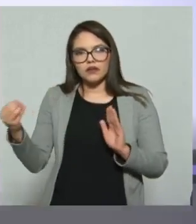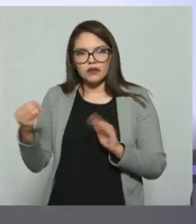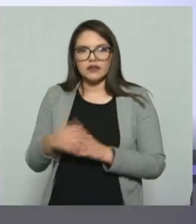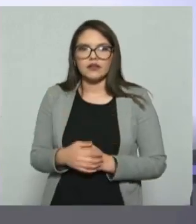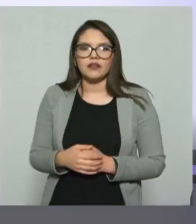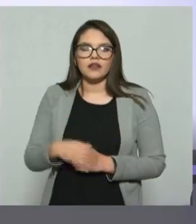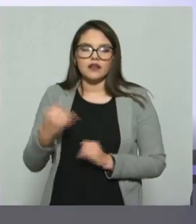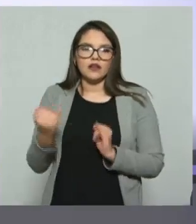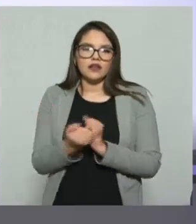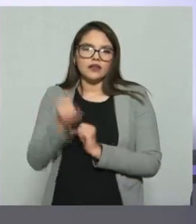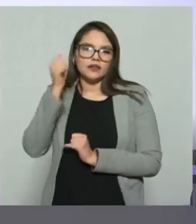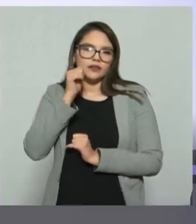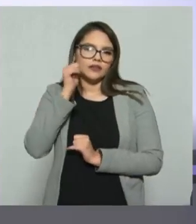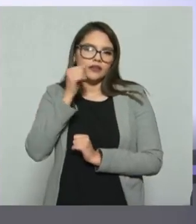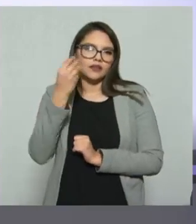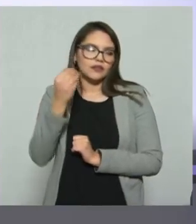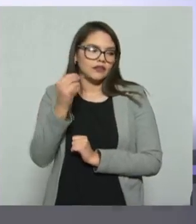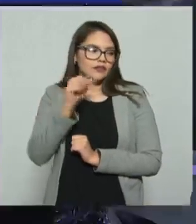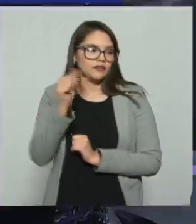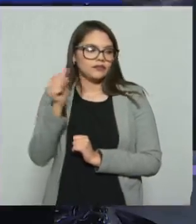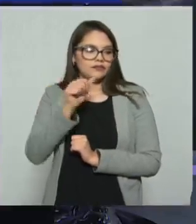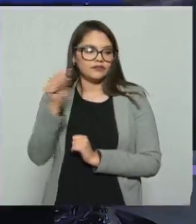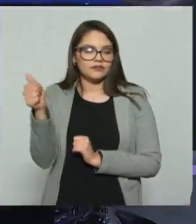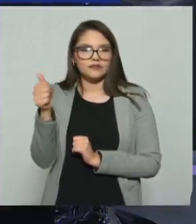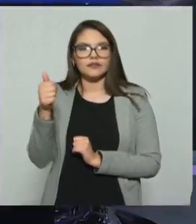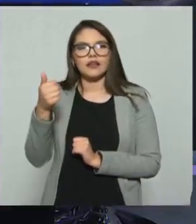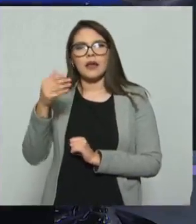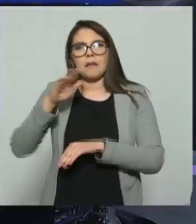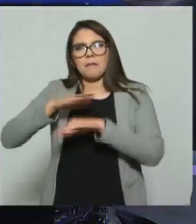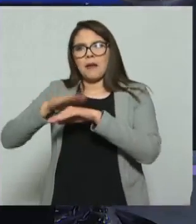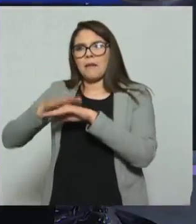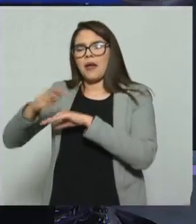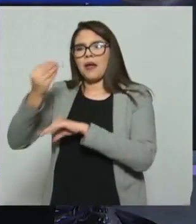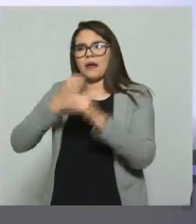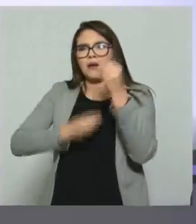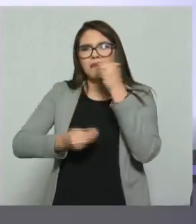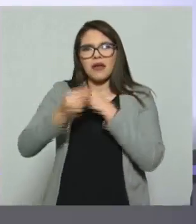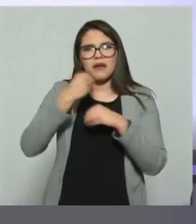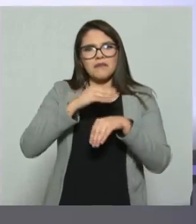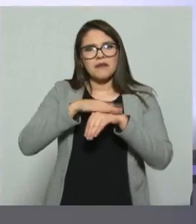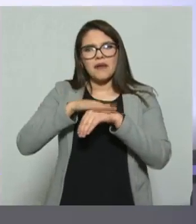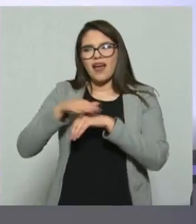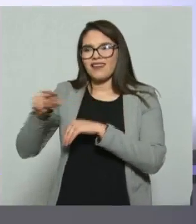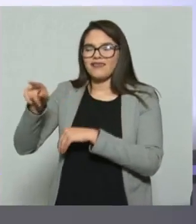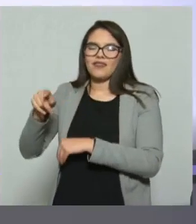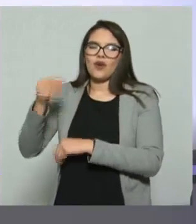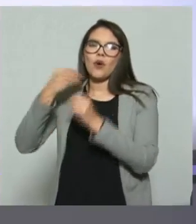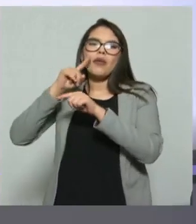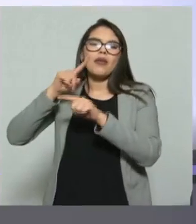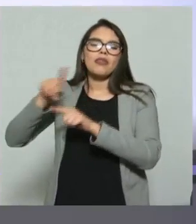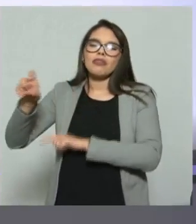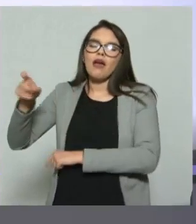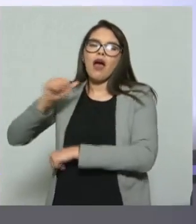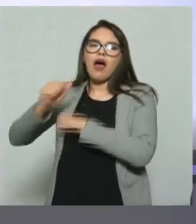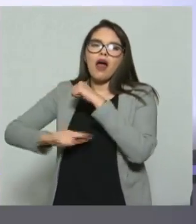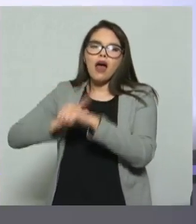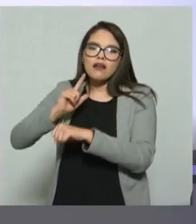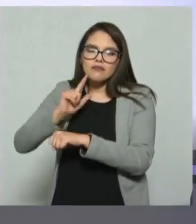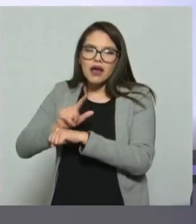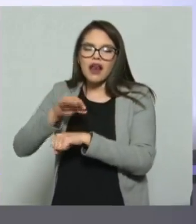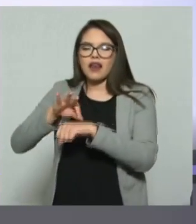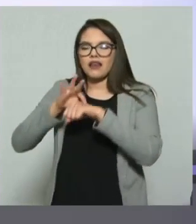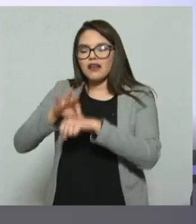vez, bueno, y en muchos países, cada vez se consume más alimentos de origen animal. Entonces esto pues incrementa